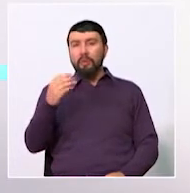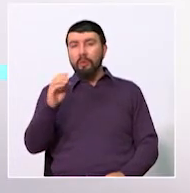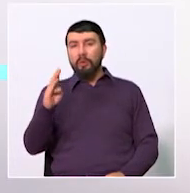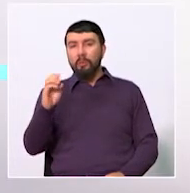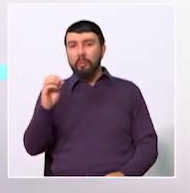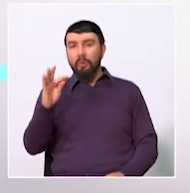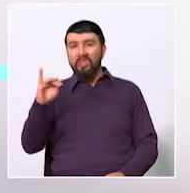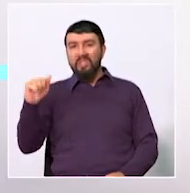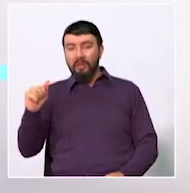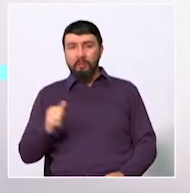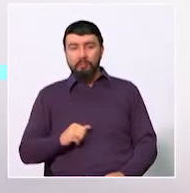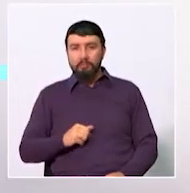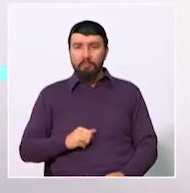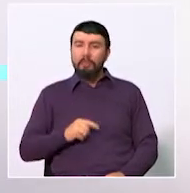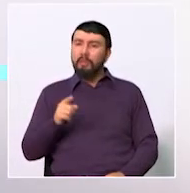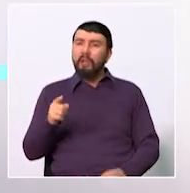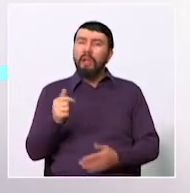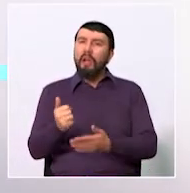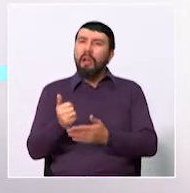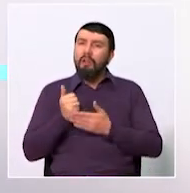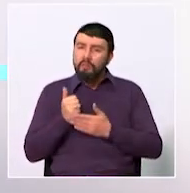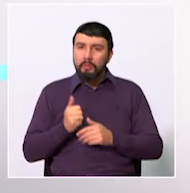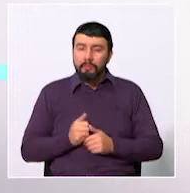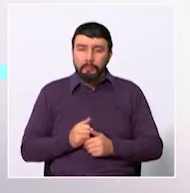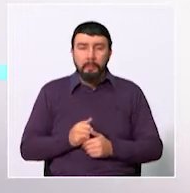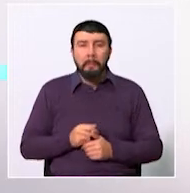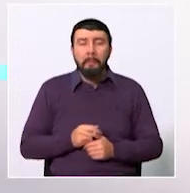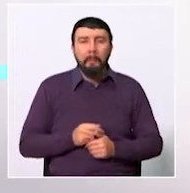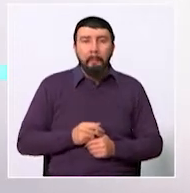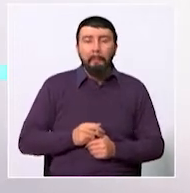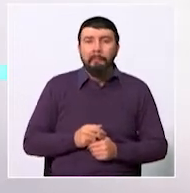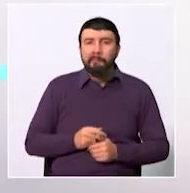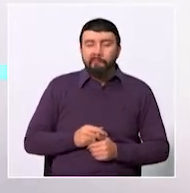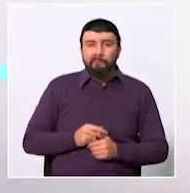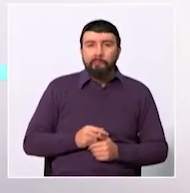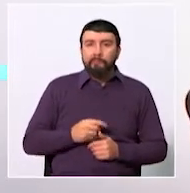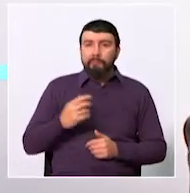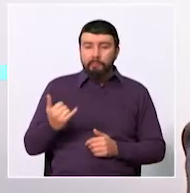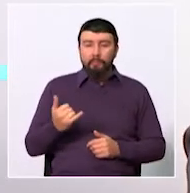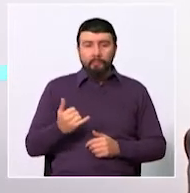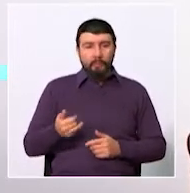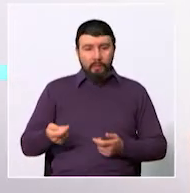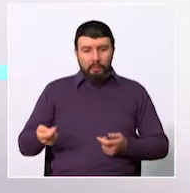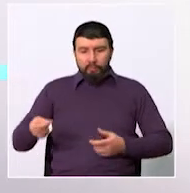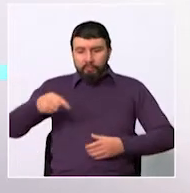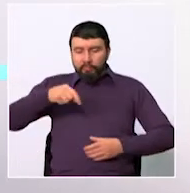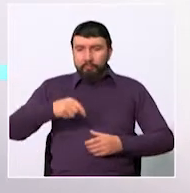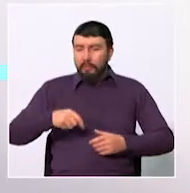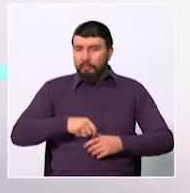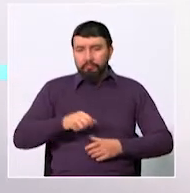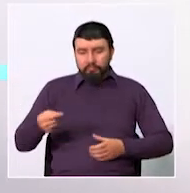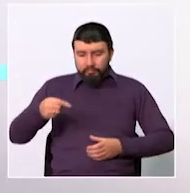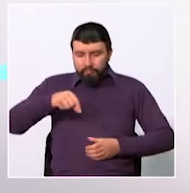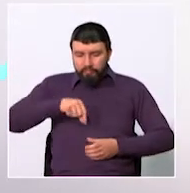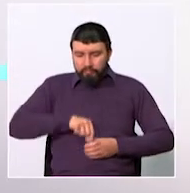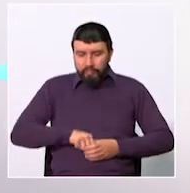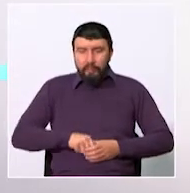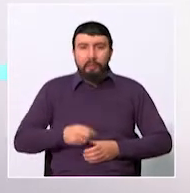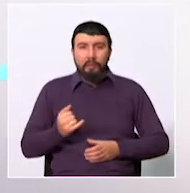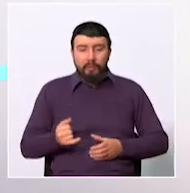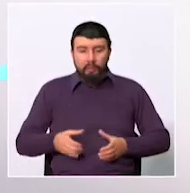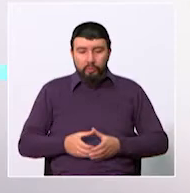del bus mi parte me partió pues me hizo el injerto hablemos allí y medición de injerto de la vejiga